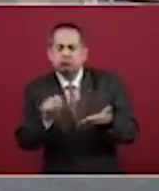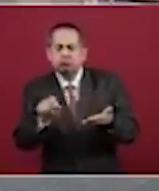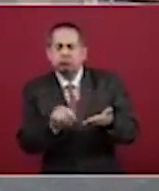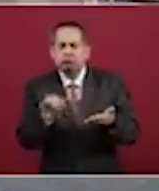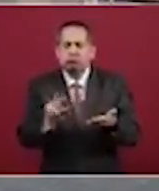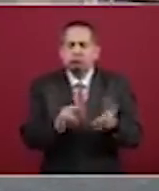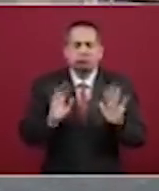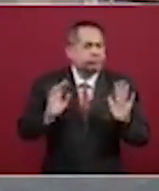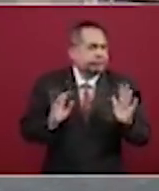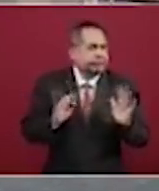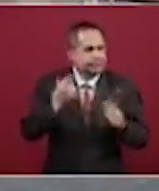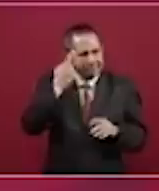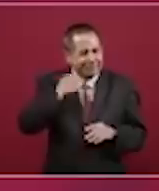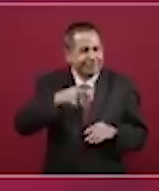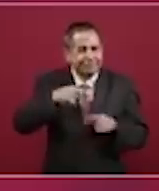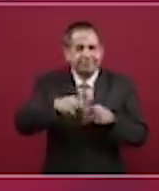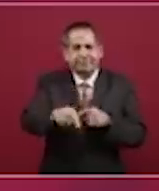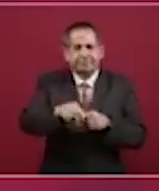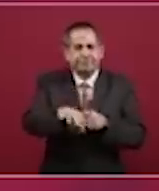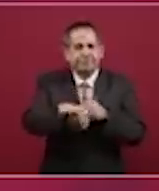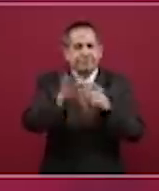sexenio para elegir